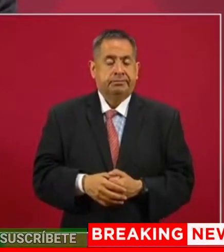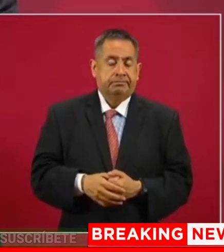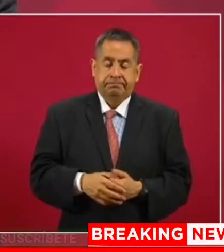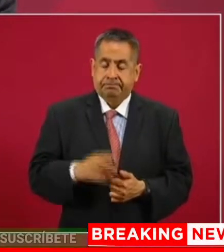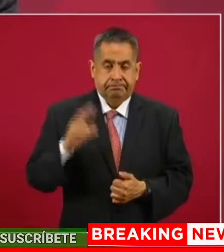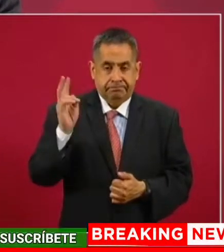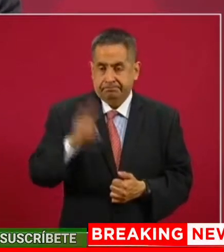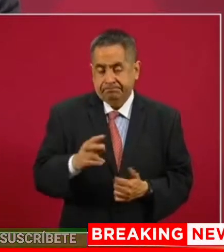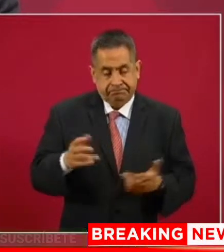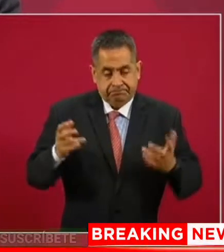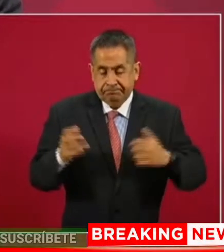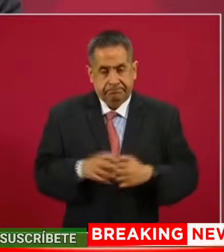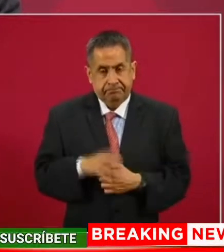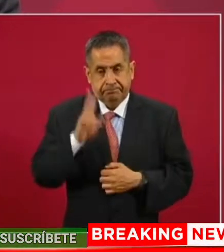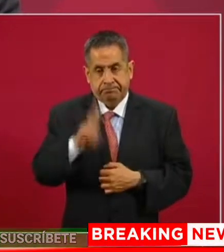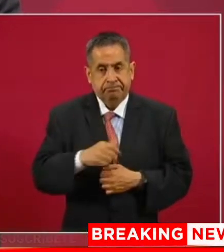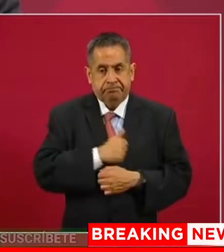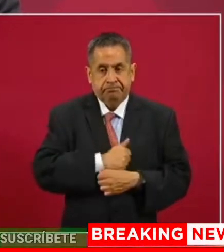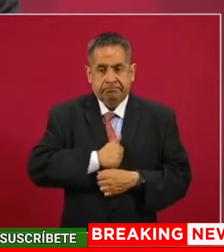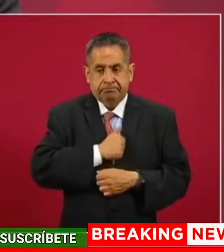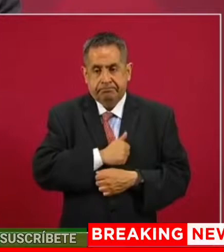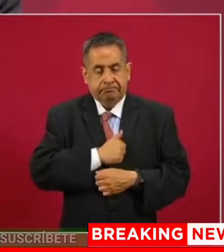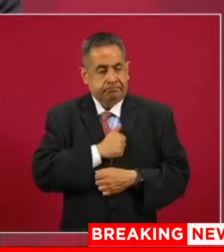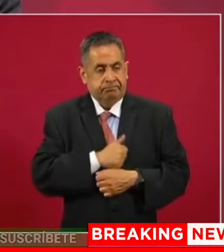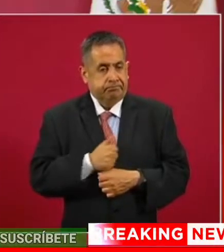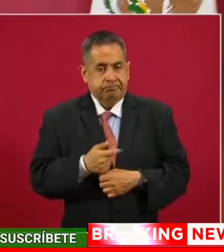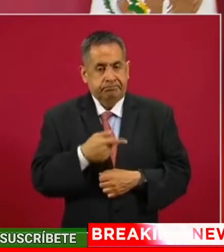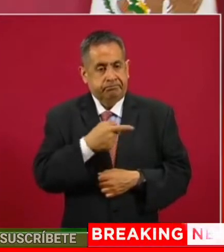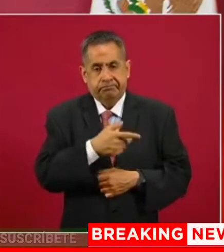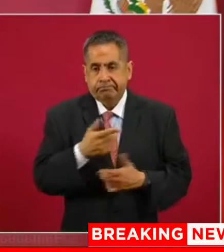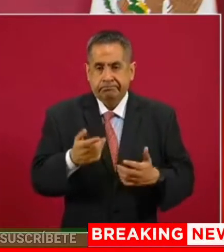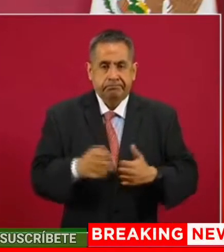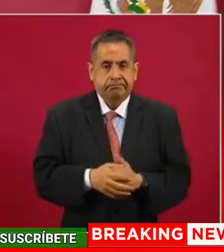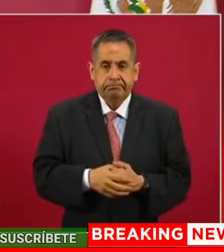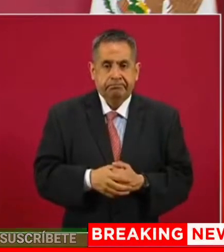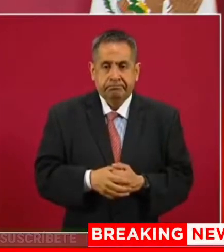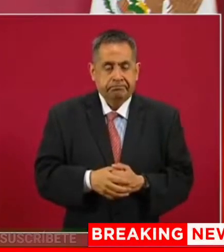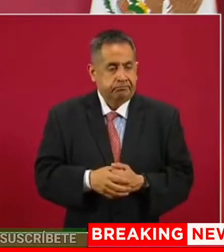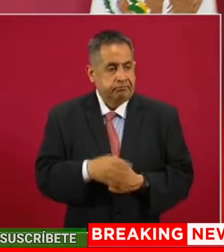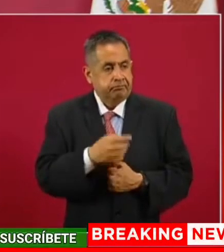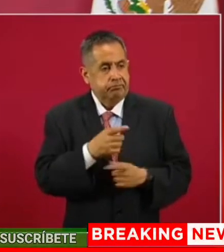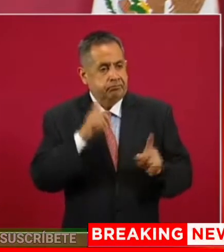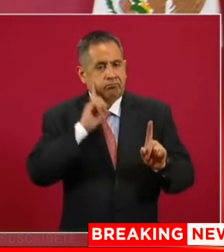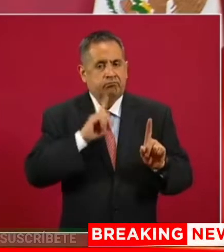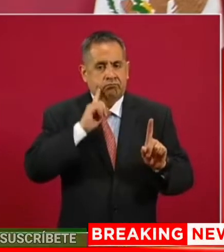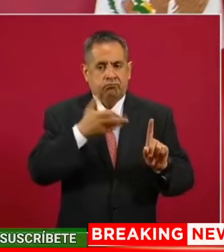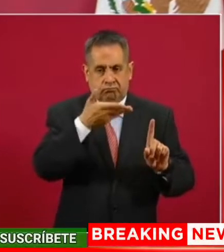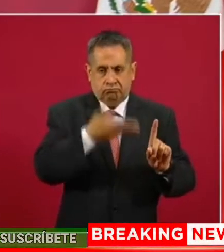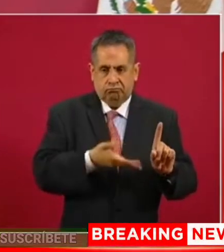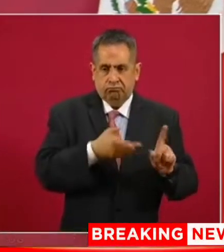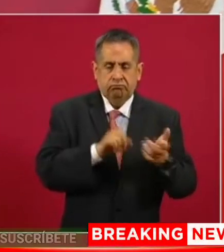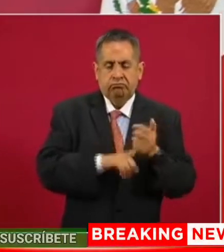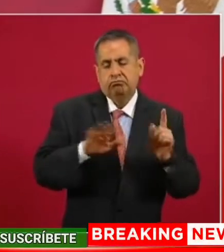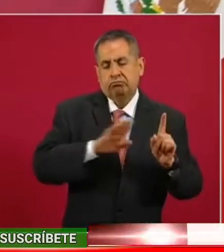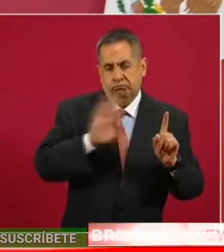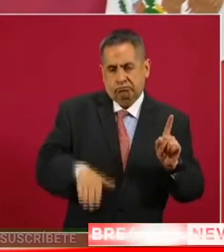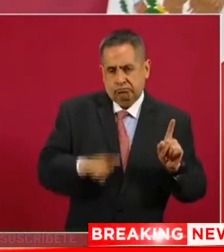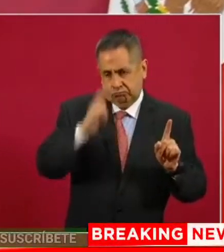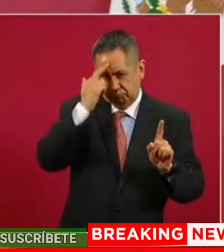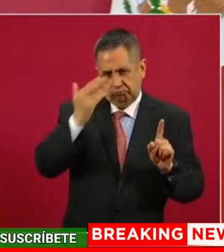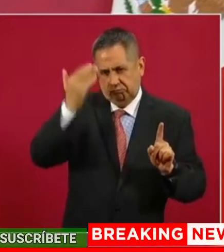aunque es lamentable la pérdida de vida de la señora y todo esto que